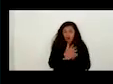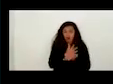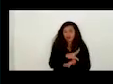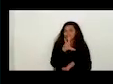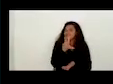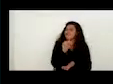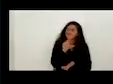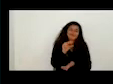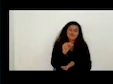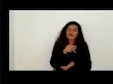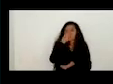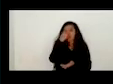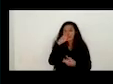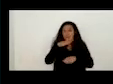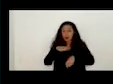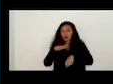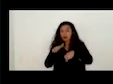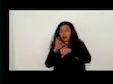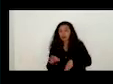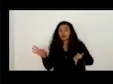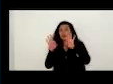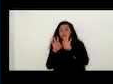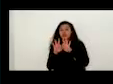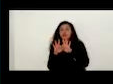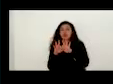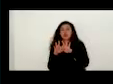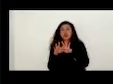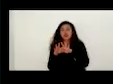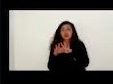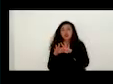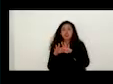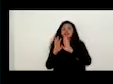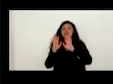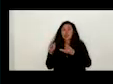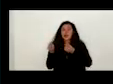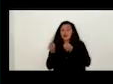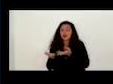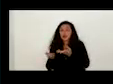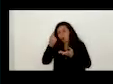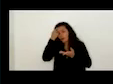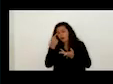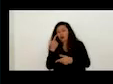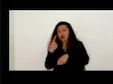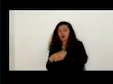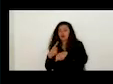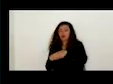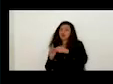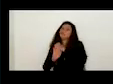de los puntos más importantes que se le ha dado es para prevenir